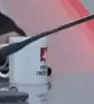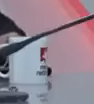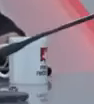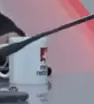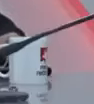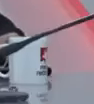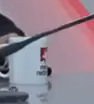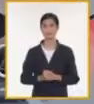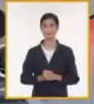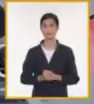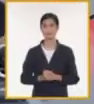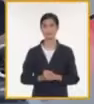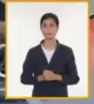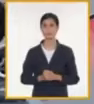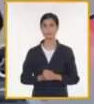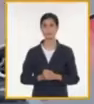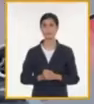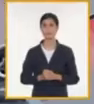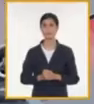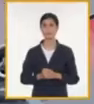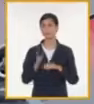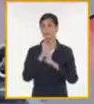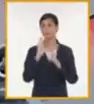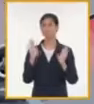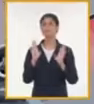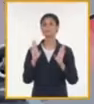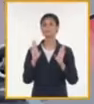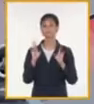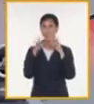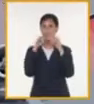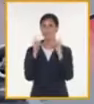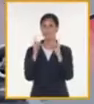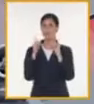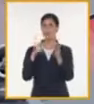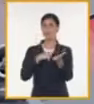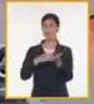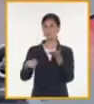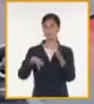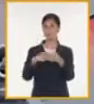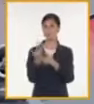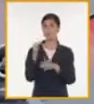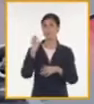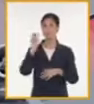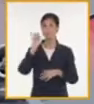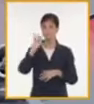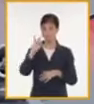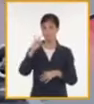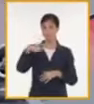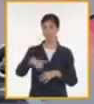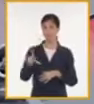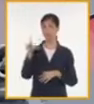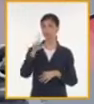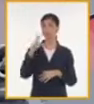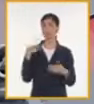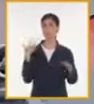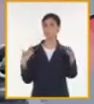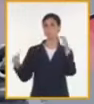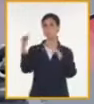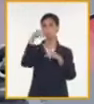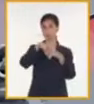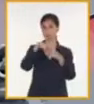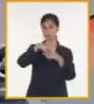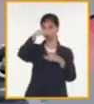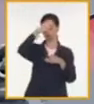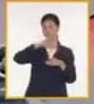redonda bueno como decíamos en nuestra introducción el pasado 7 de julio el Ministerio del interior daba nuevo detalles sobre la